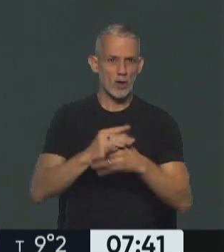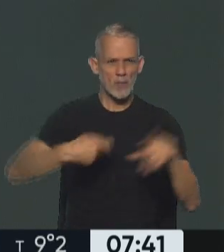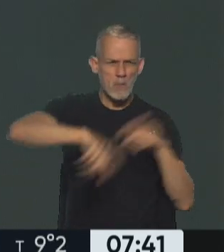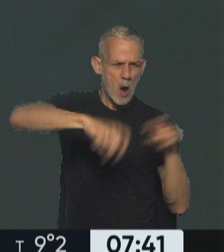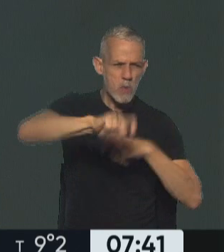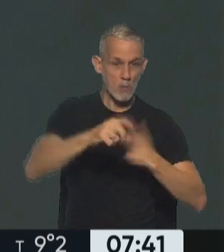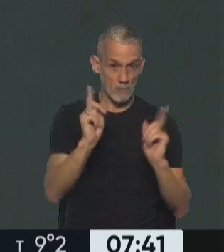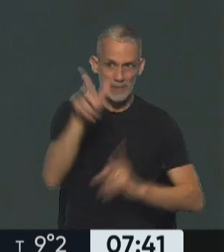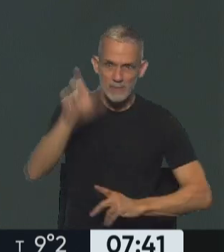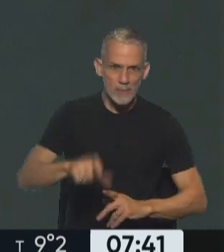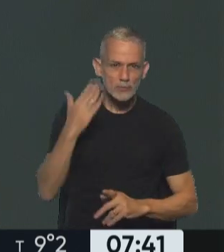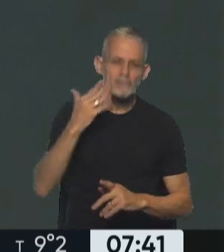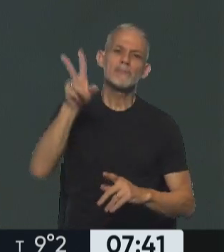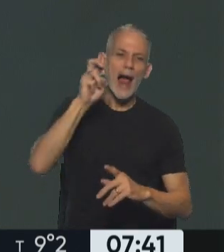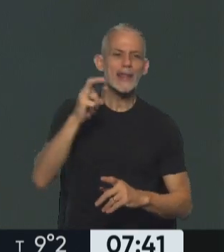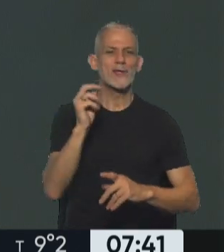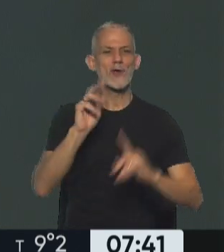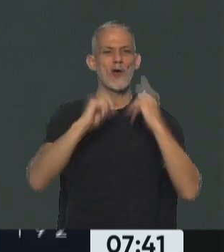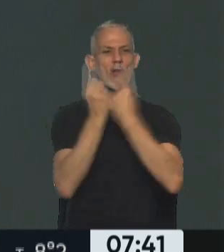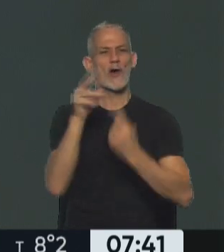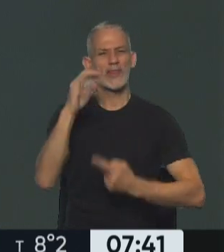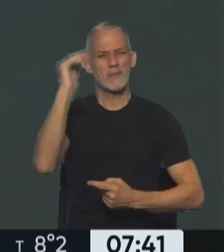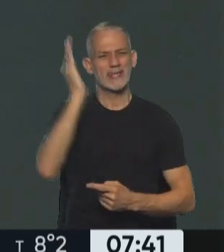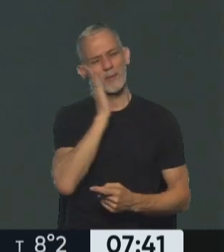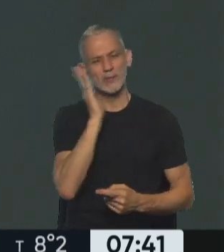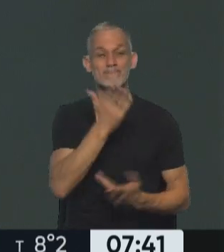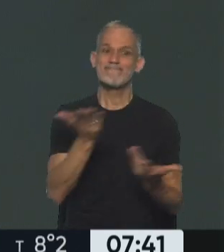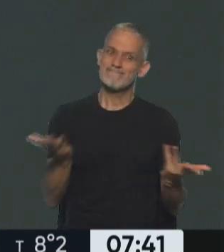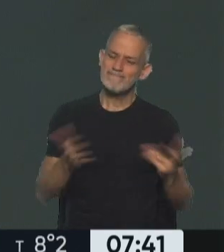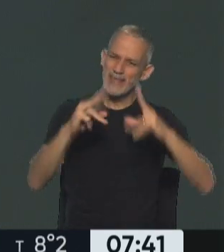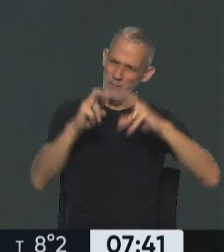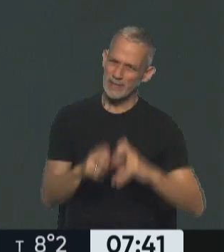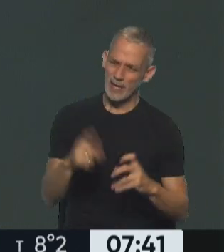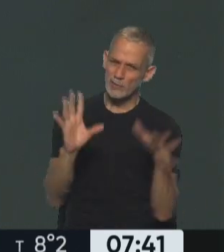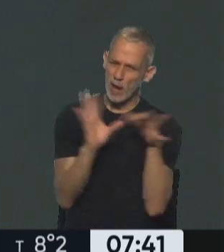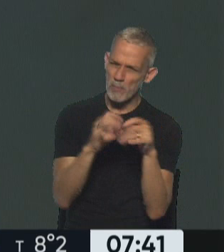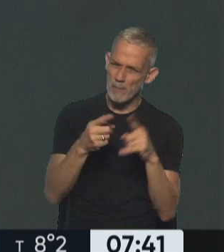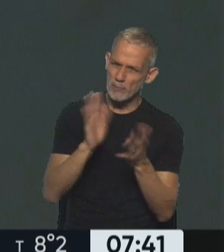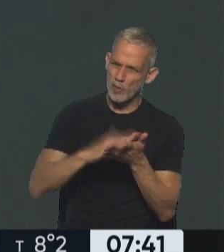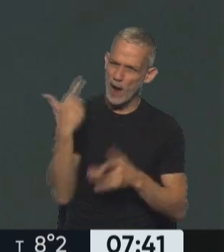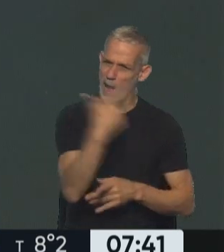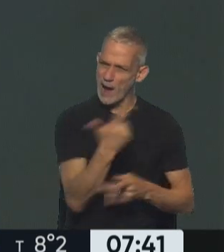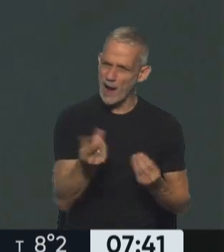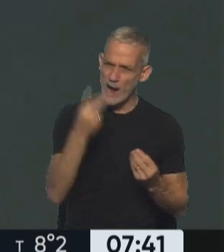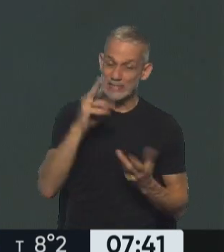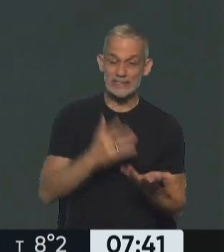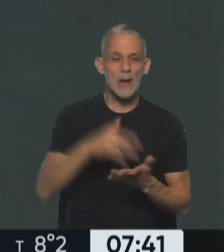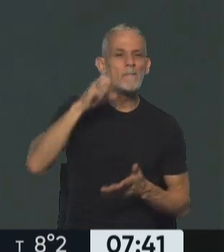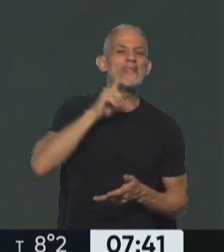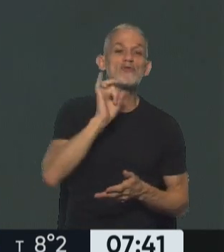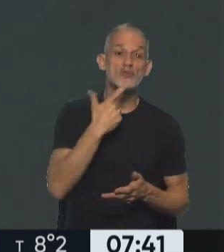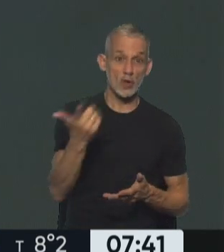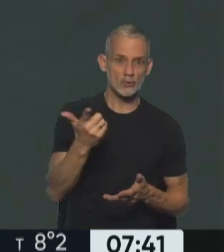Massa. ¿Hay alguna vinculación entre esto y el ataque? Es una de las líneas de investigación. El apellido Tezanos Pintos es